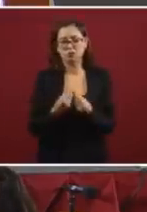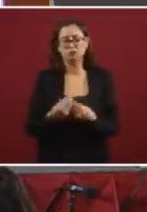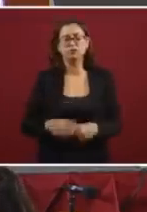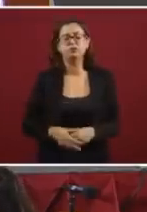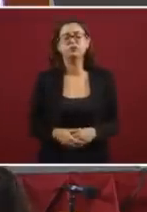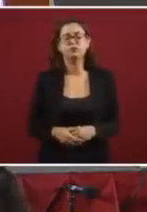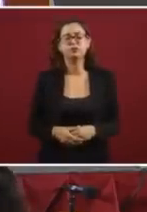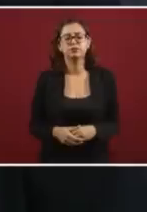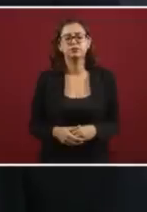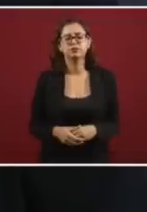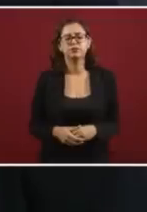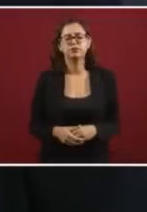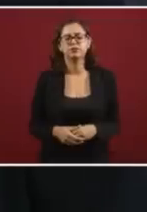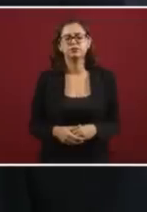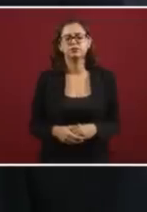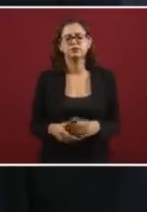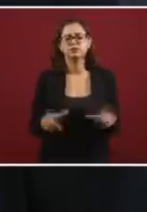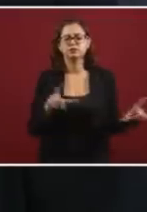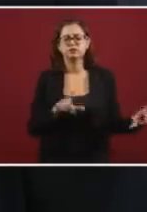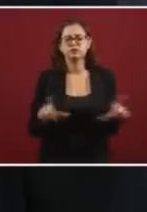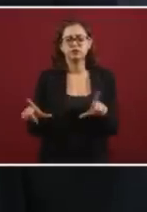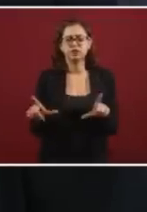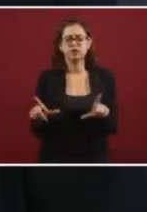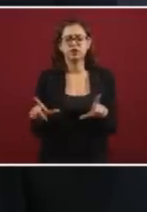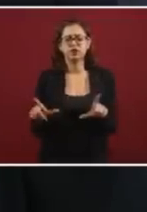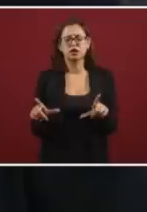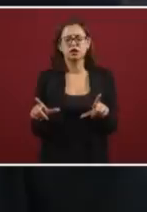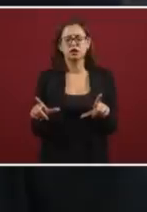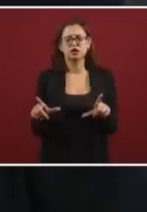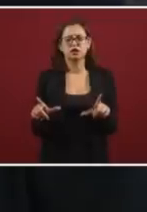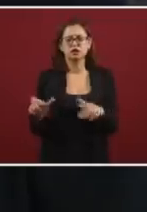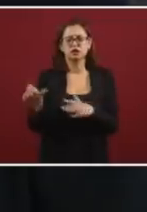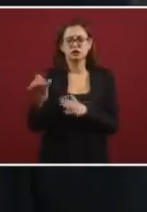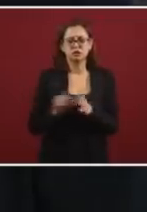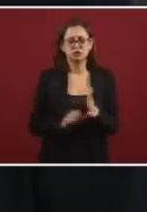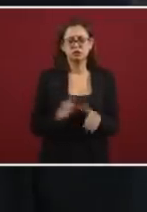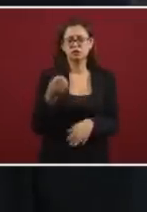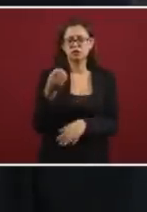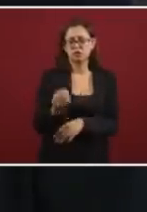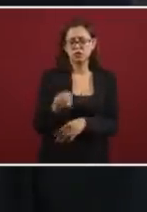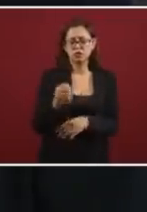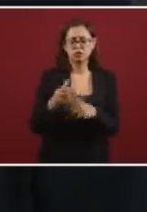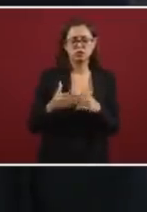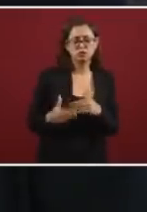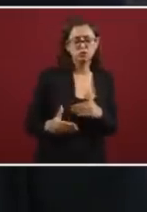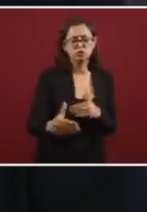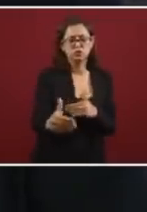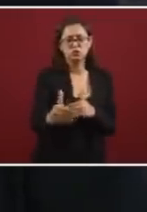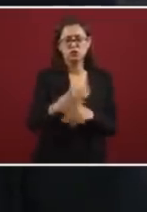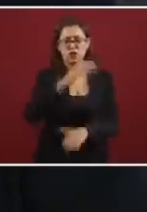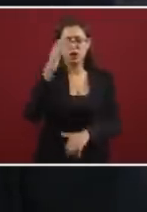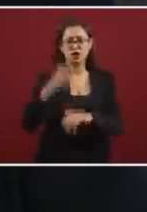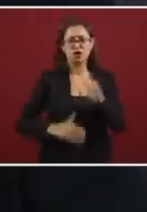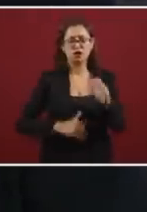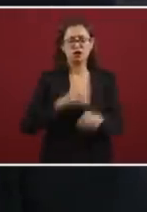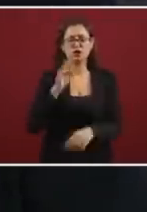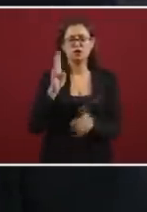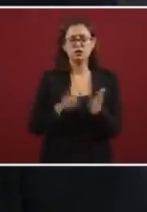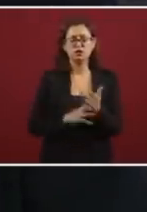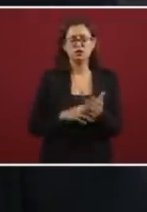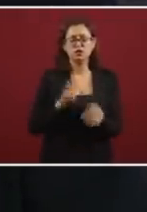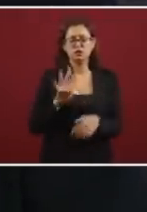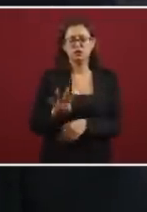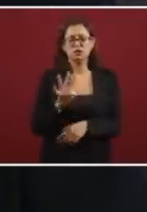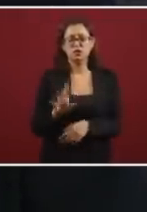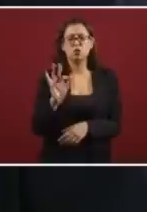de acuerdo a las tendencias ya que llevamos para el mes de octubre cerraremos el presente año con 43